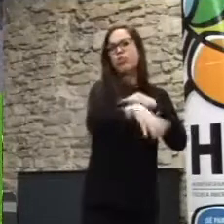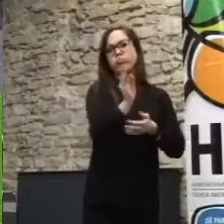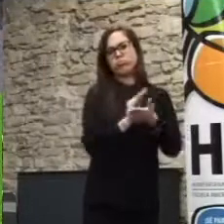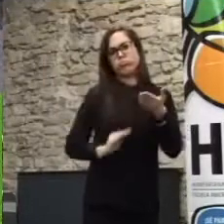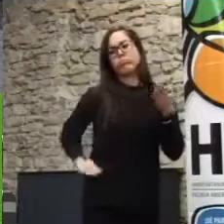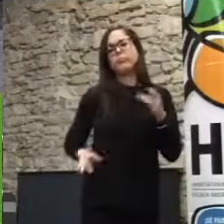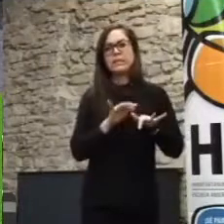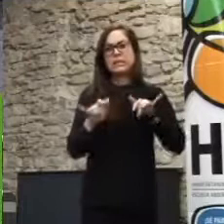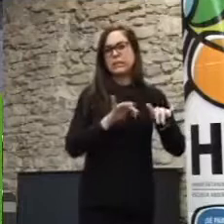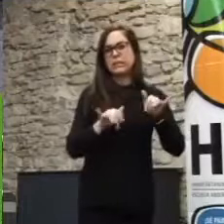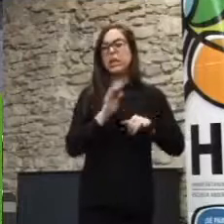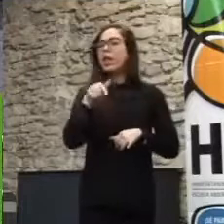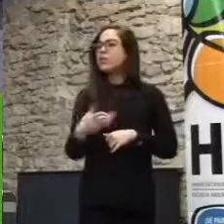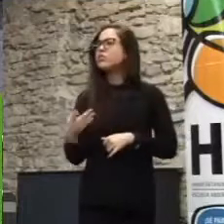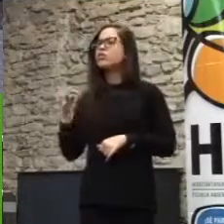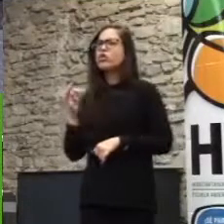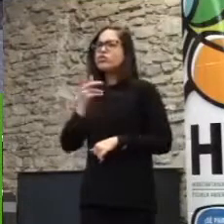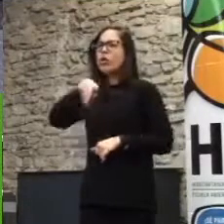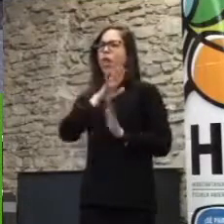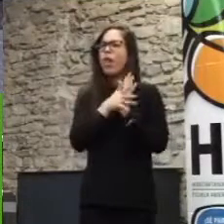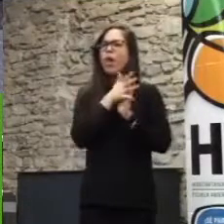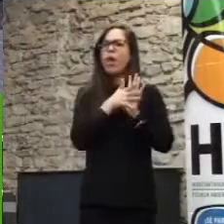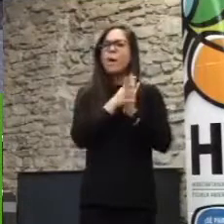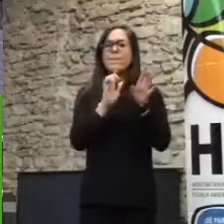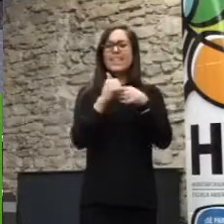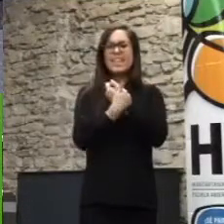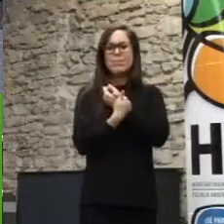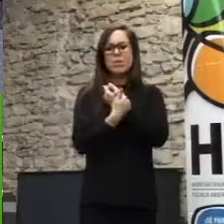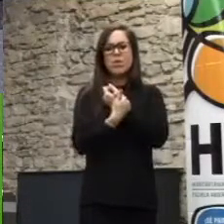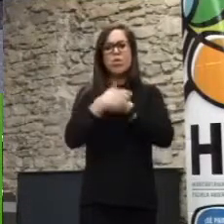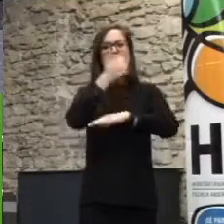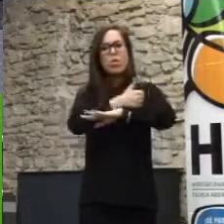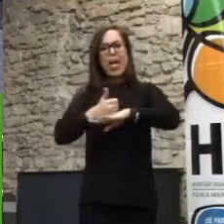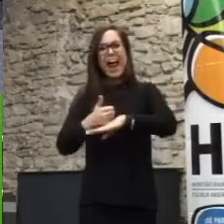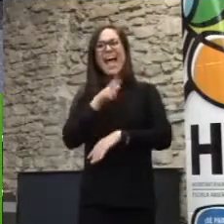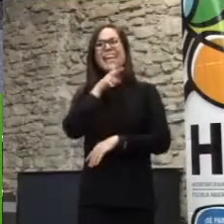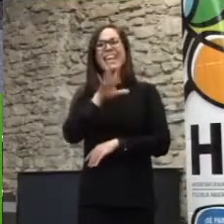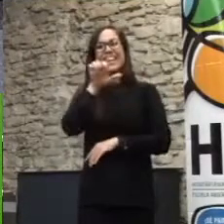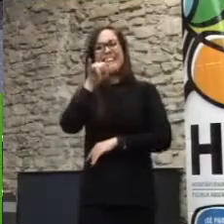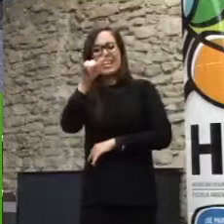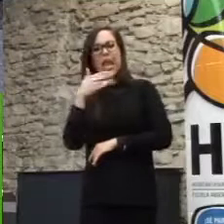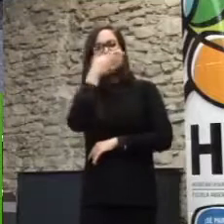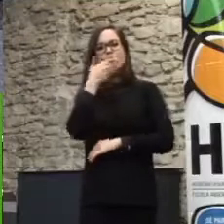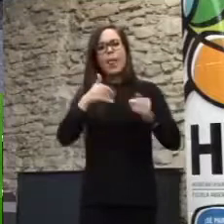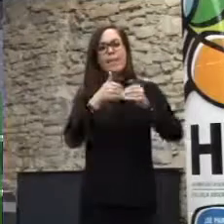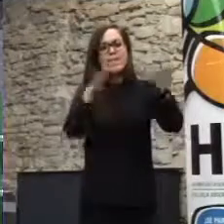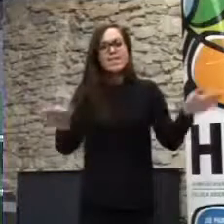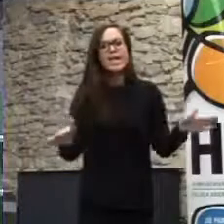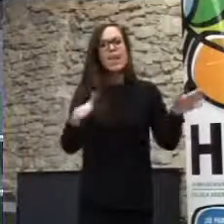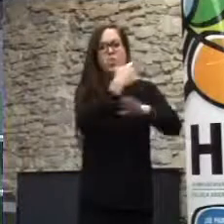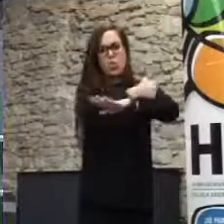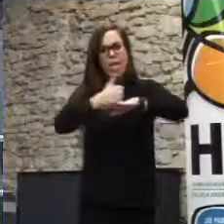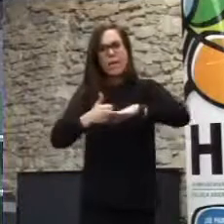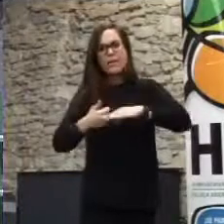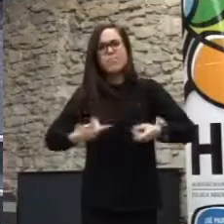clave de participación ciudadana, ¿no? Que es lo que nos llama un poco, ¿no? EI, la Escuela Abierta de la Ciudadanía. He comentado al